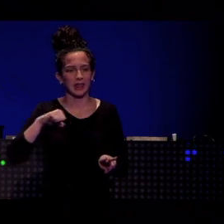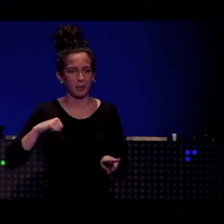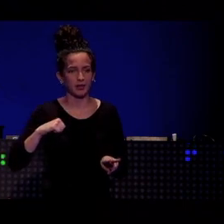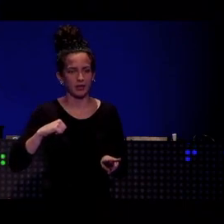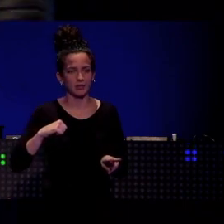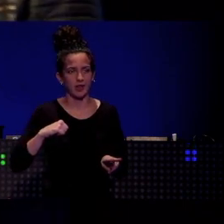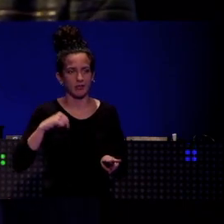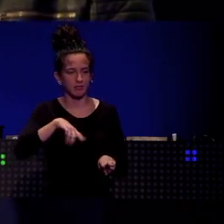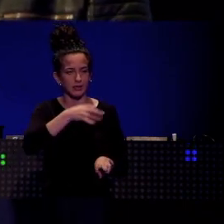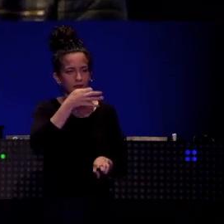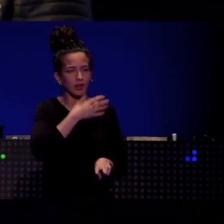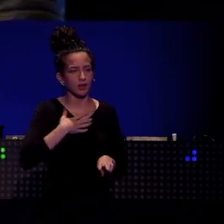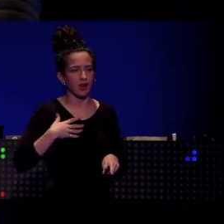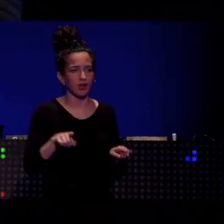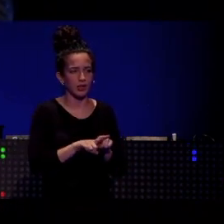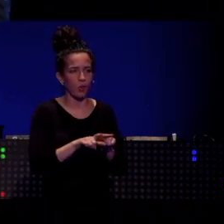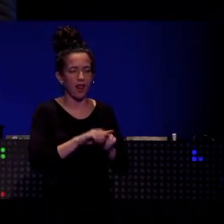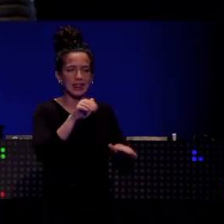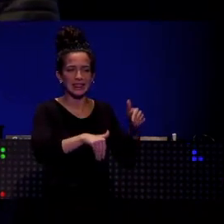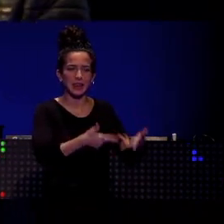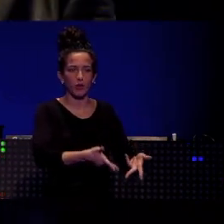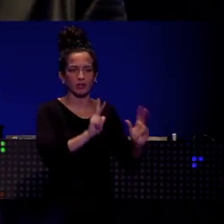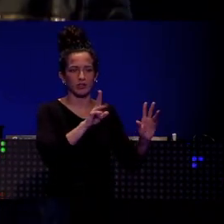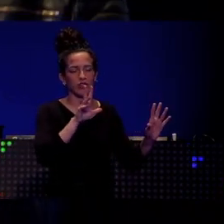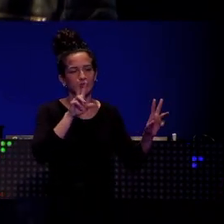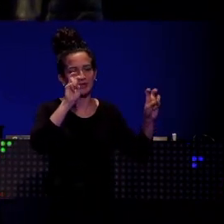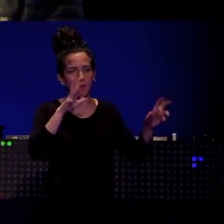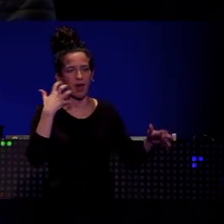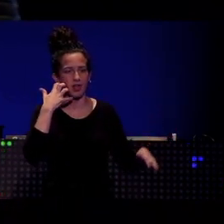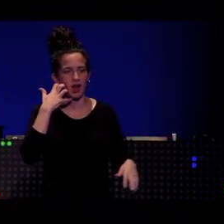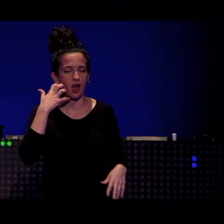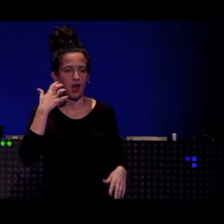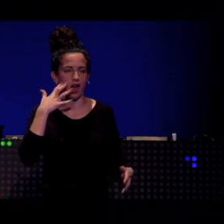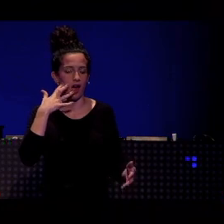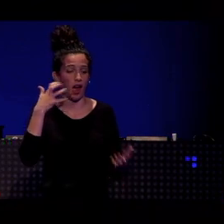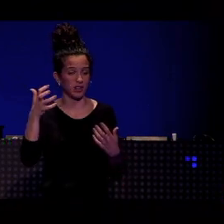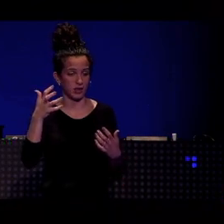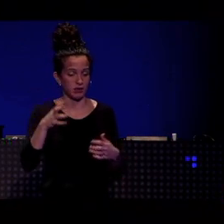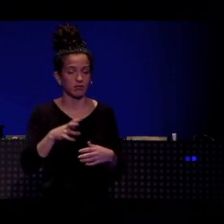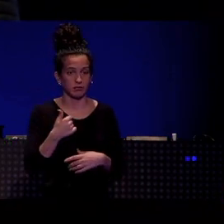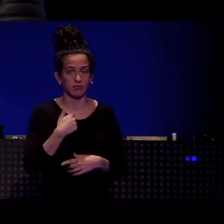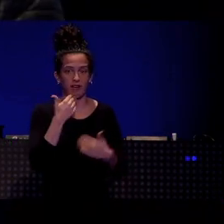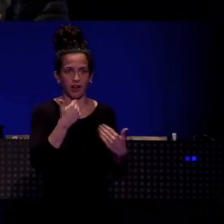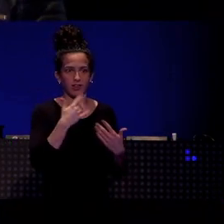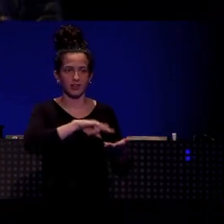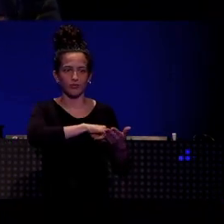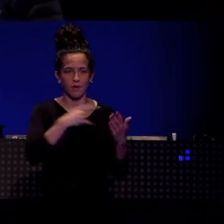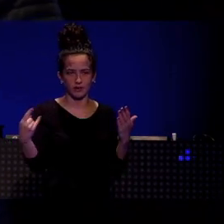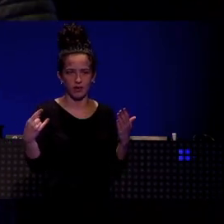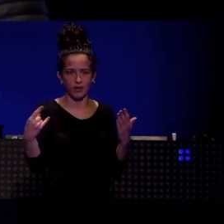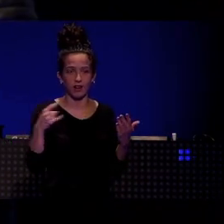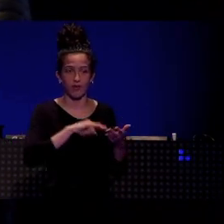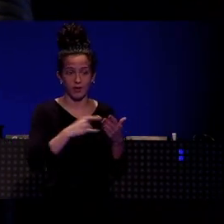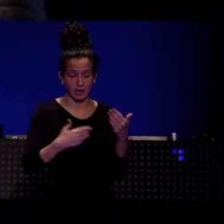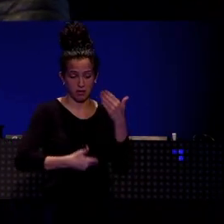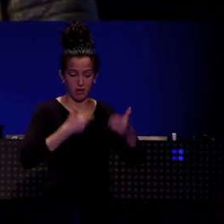democratización del arte que ha sido posible gracias en gran parte al avance de las tecnologías y a la presencia de